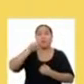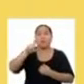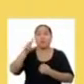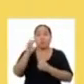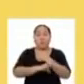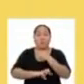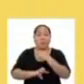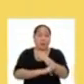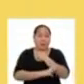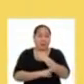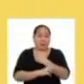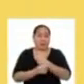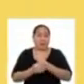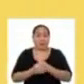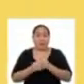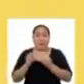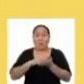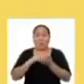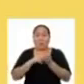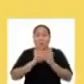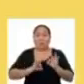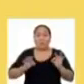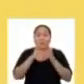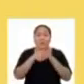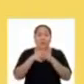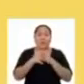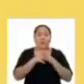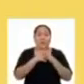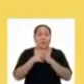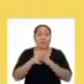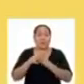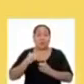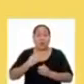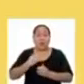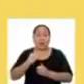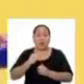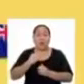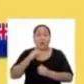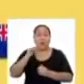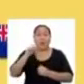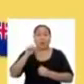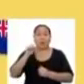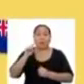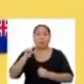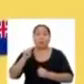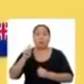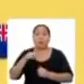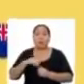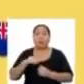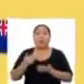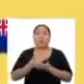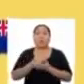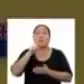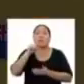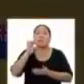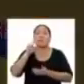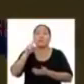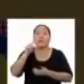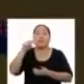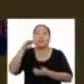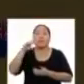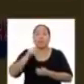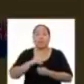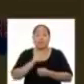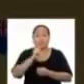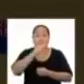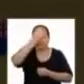miembros, entre los que destacan Estados Unidos, Canadá, Australia y Nueva Zelanda. Pero